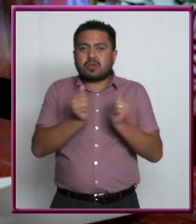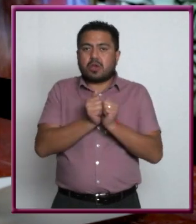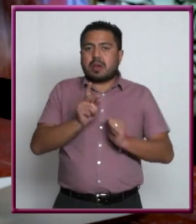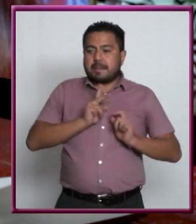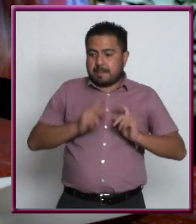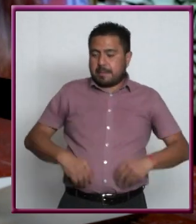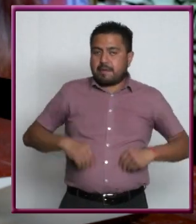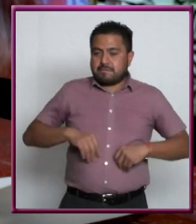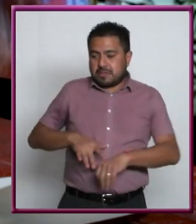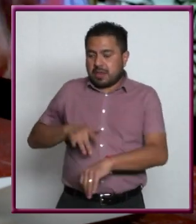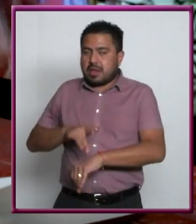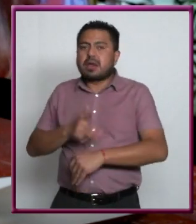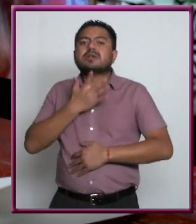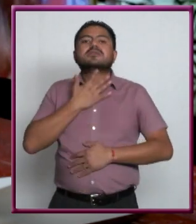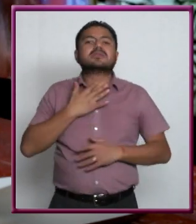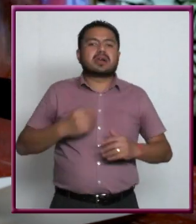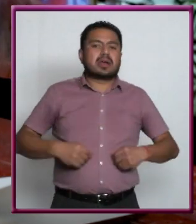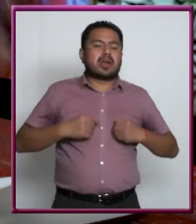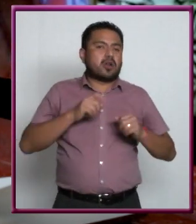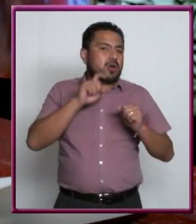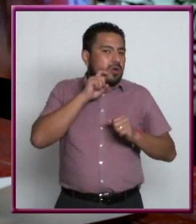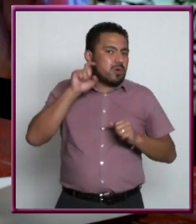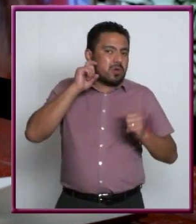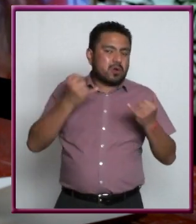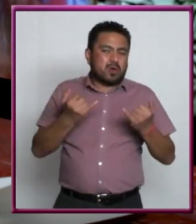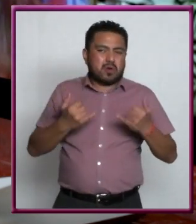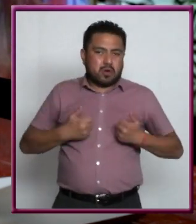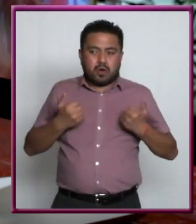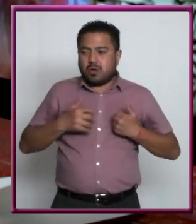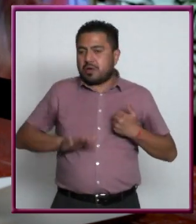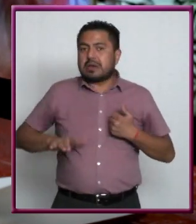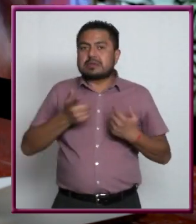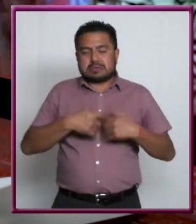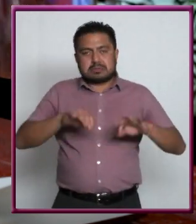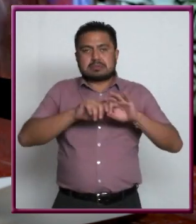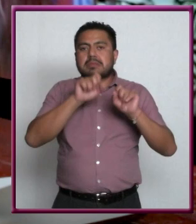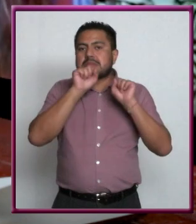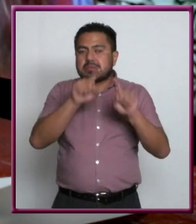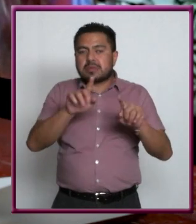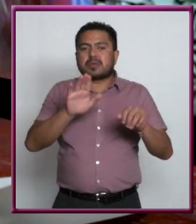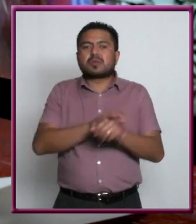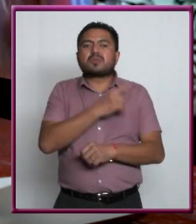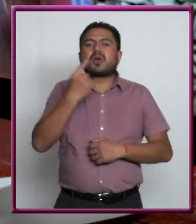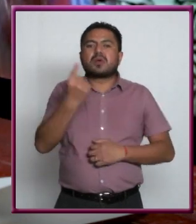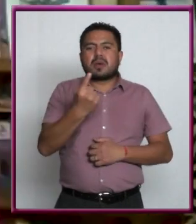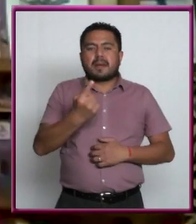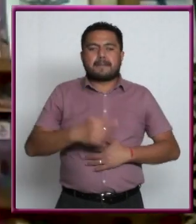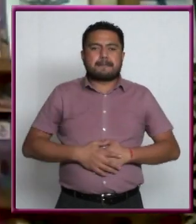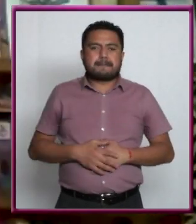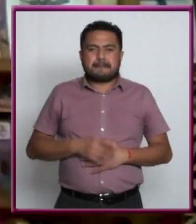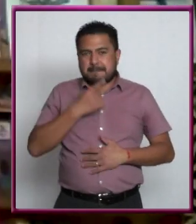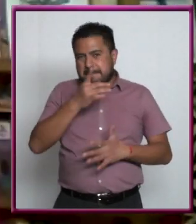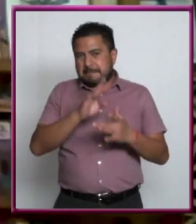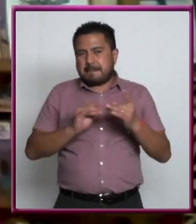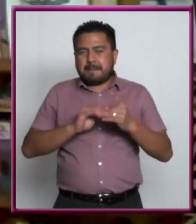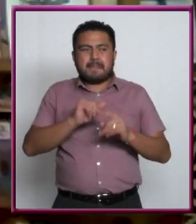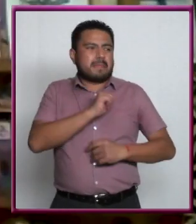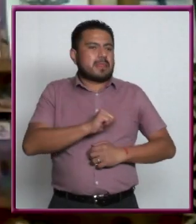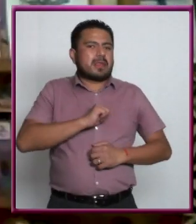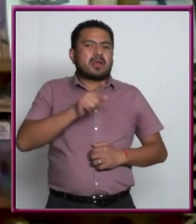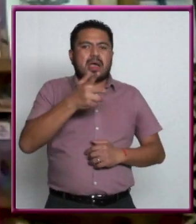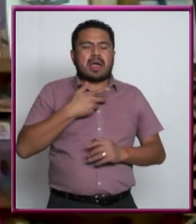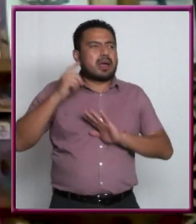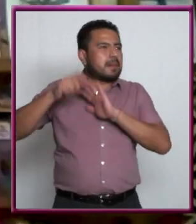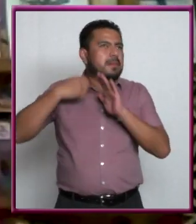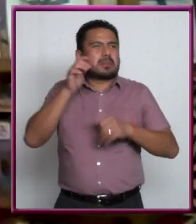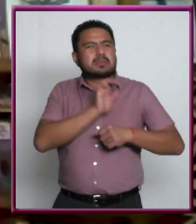afecta a nuestra vivencia de la erótica o de la gente joven? Pues es importante también porque digamos que